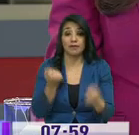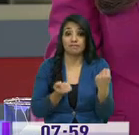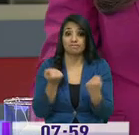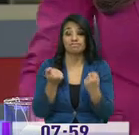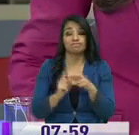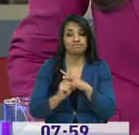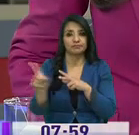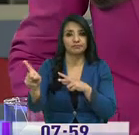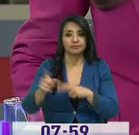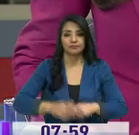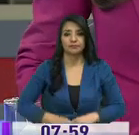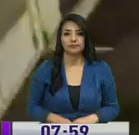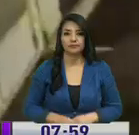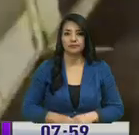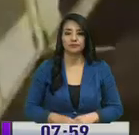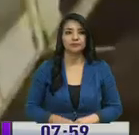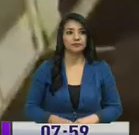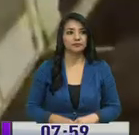la fuga.